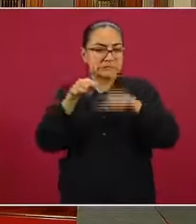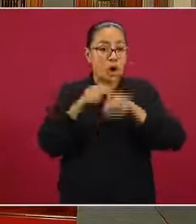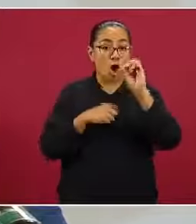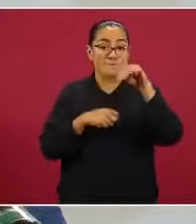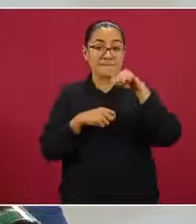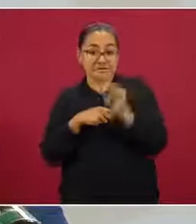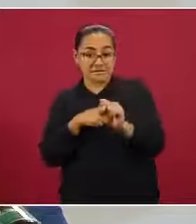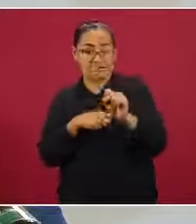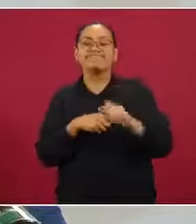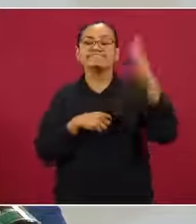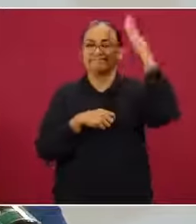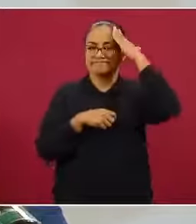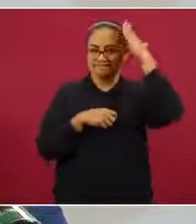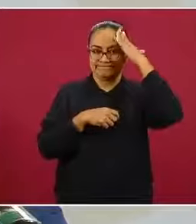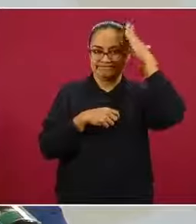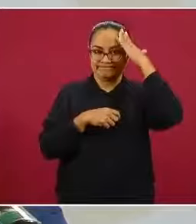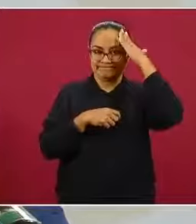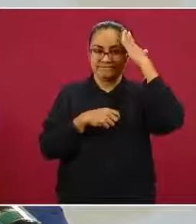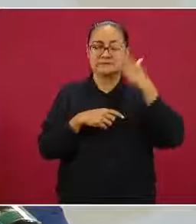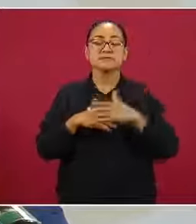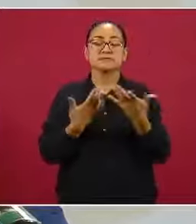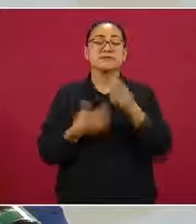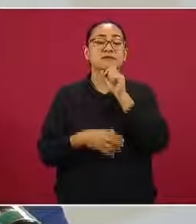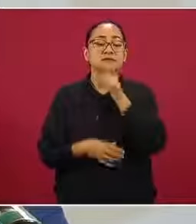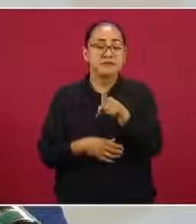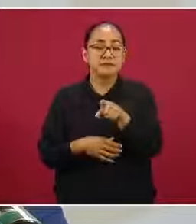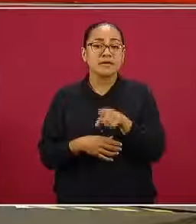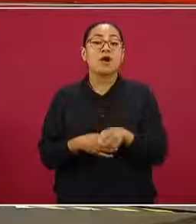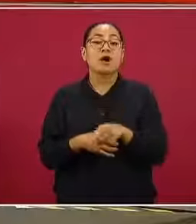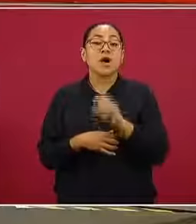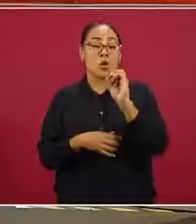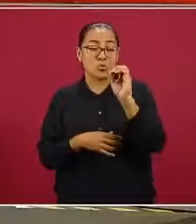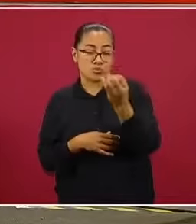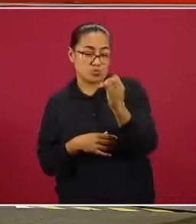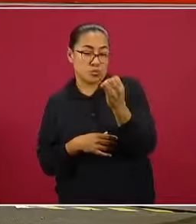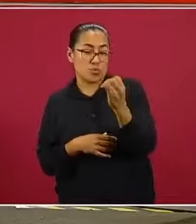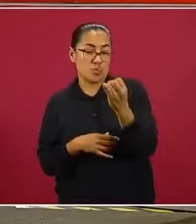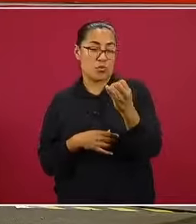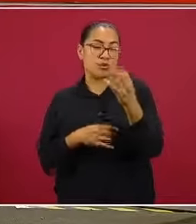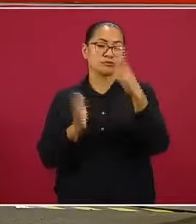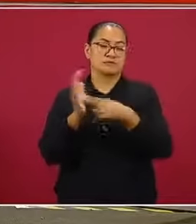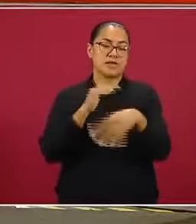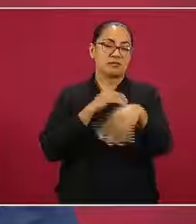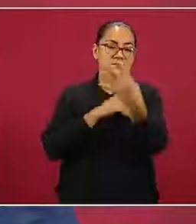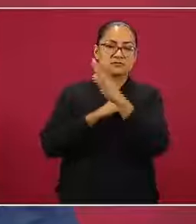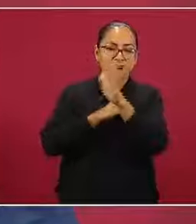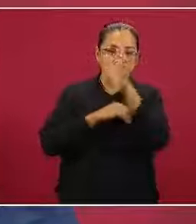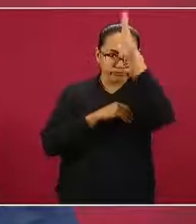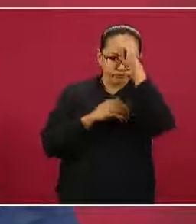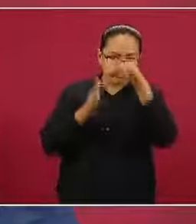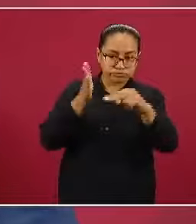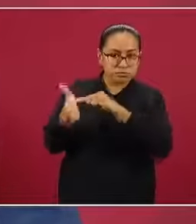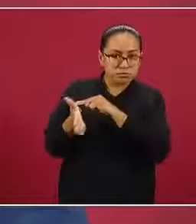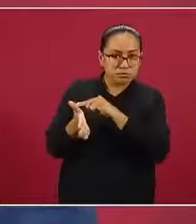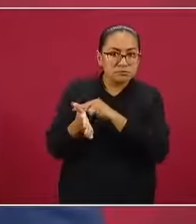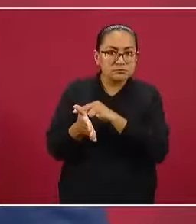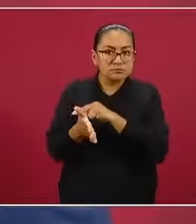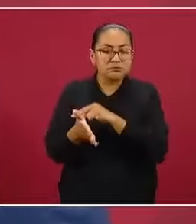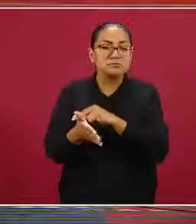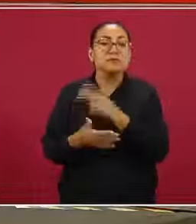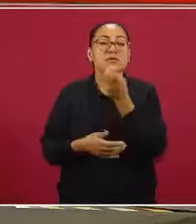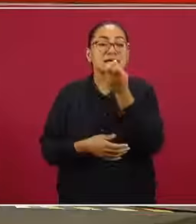mandato adoptado por el Consejo Económico Social en junio de 2014. Este equipo de tarea coordina las actividades de las organizaciones del Sistema de